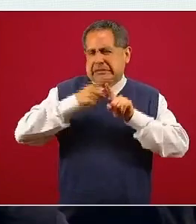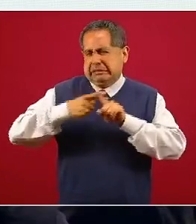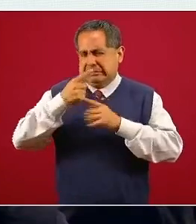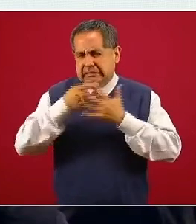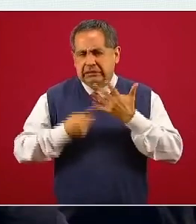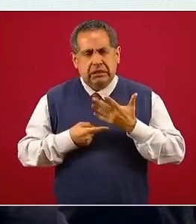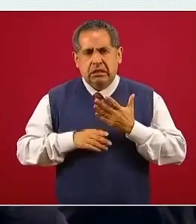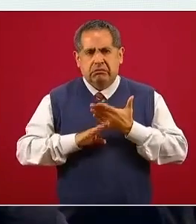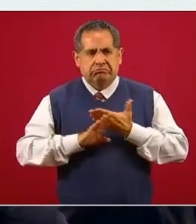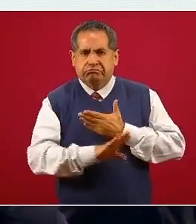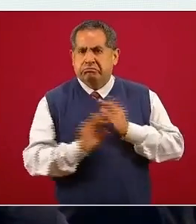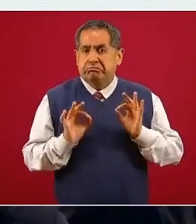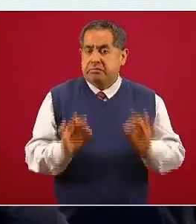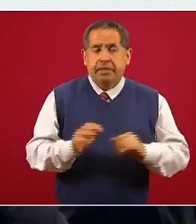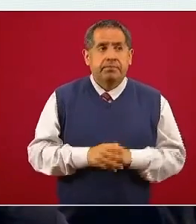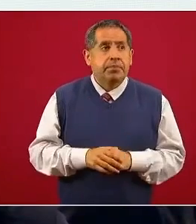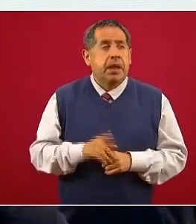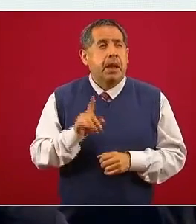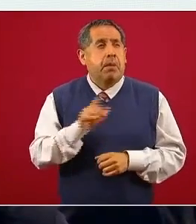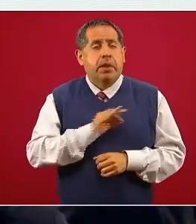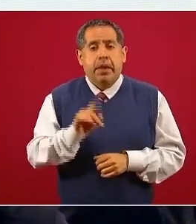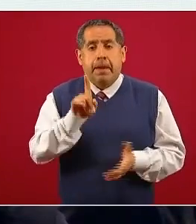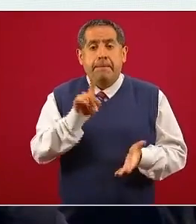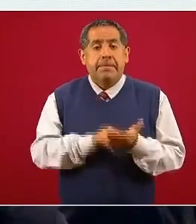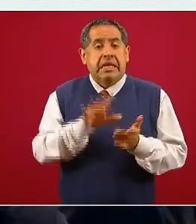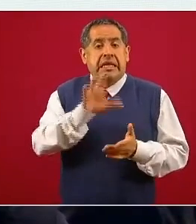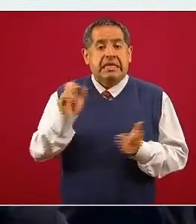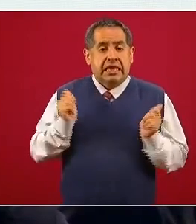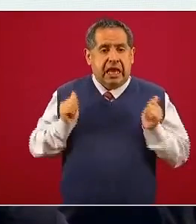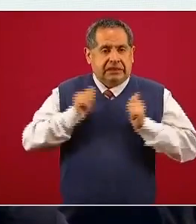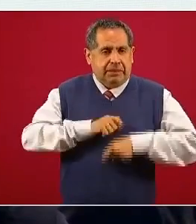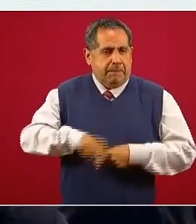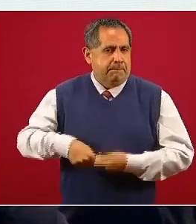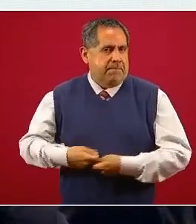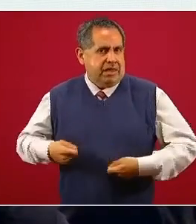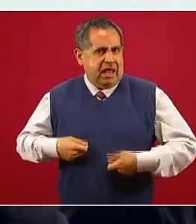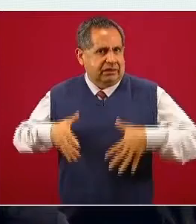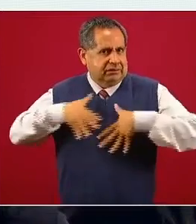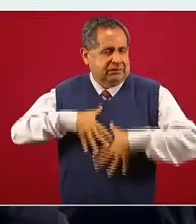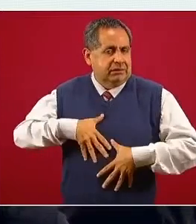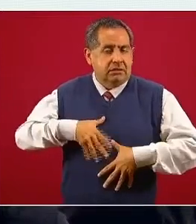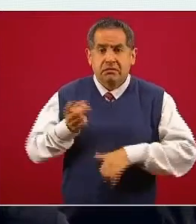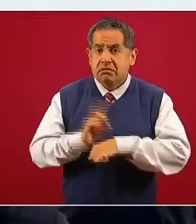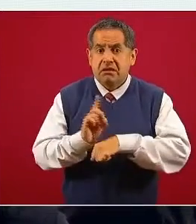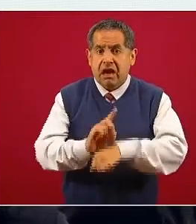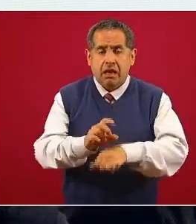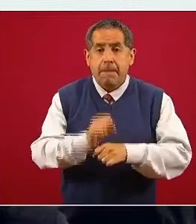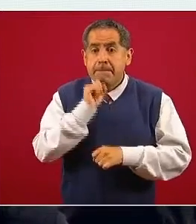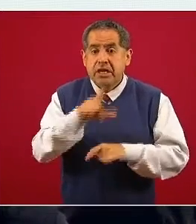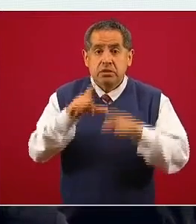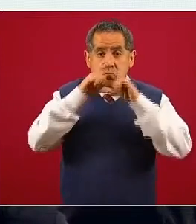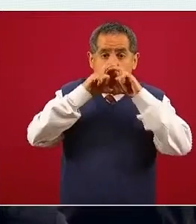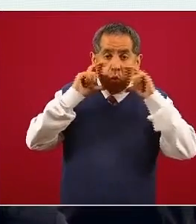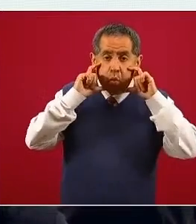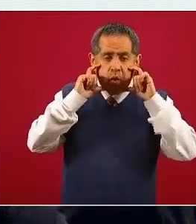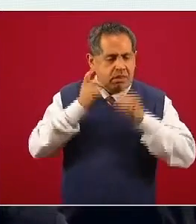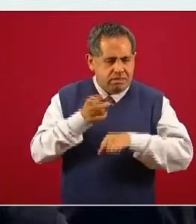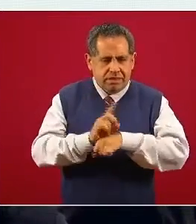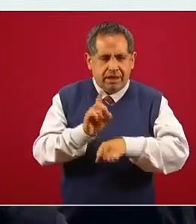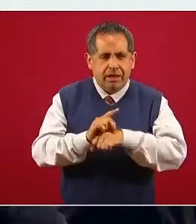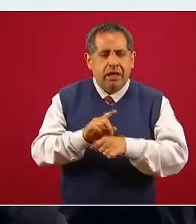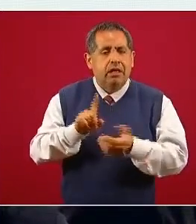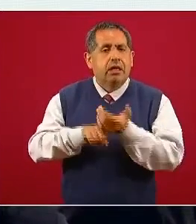Ocupamos alrededor de 1.500 batas diarias, igual número de cubrebocas de